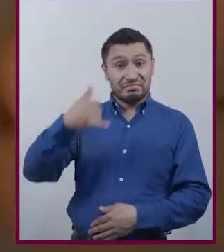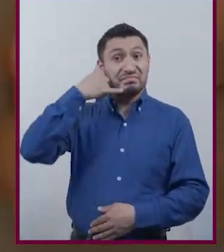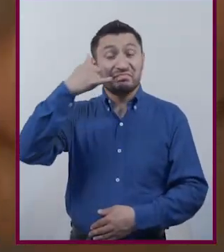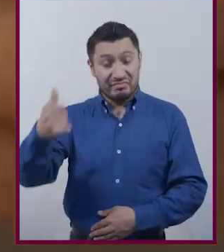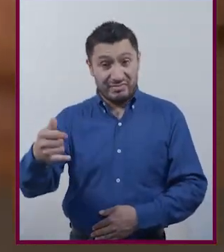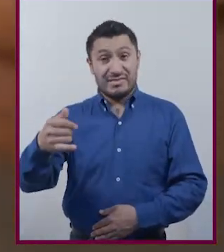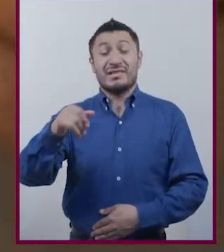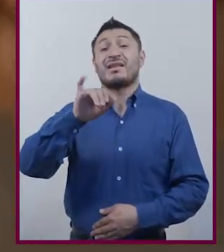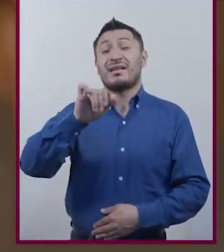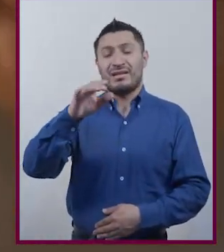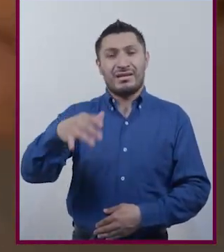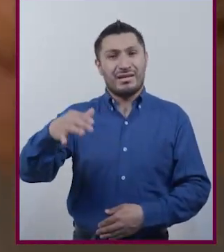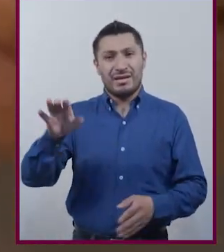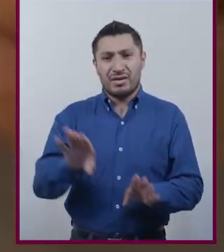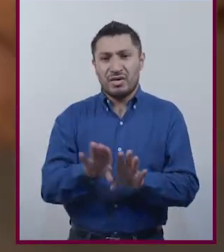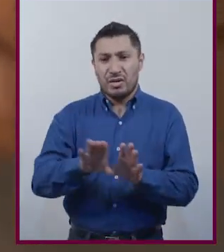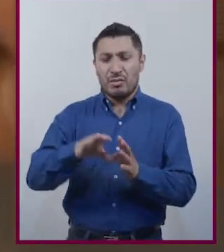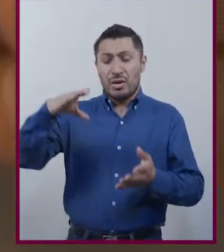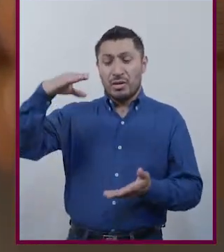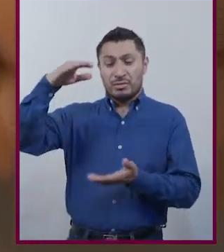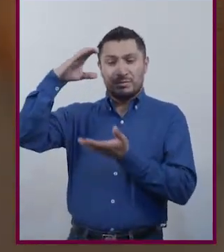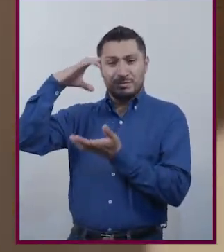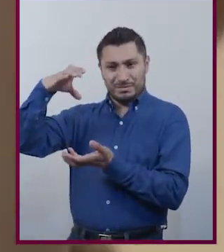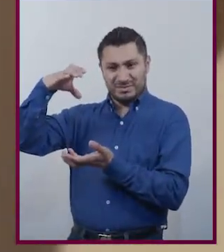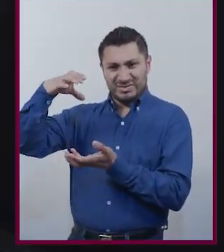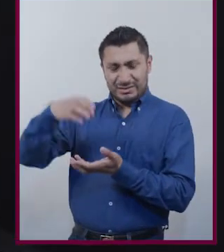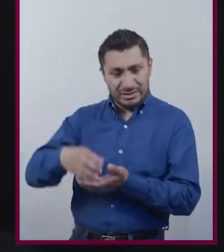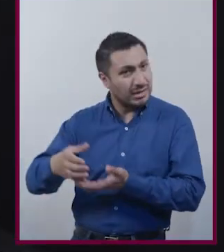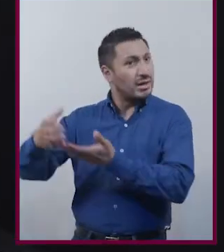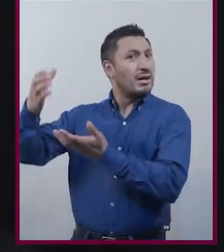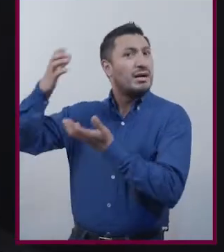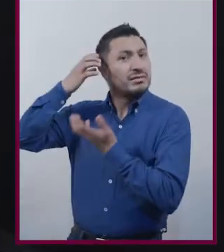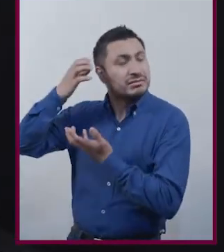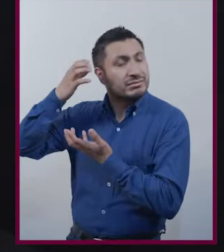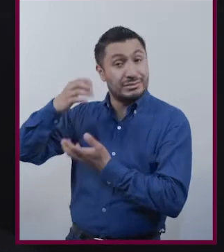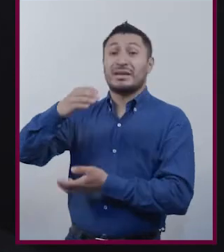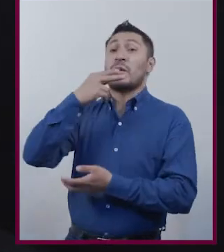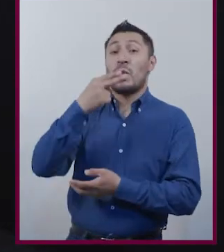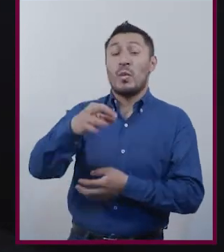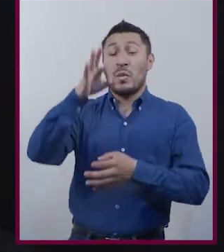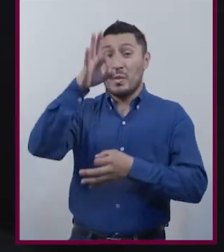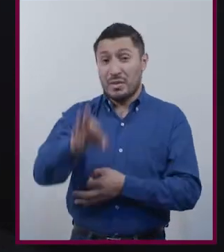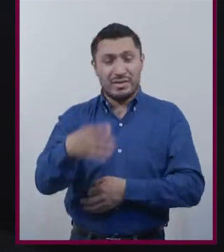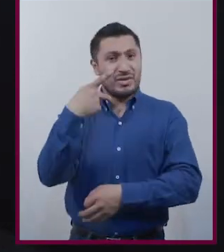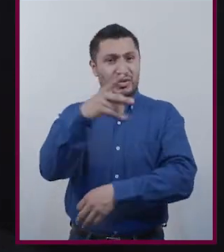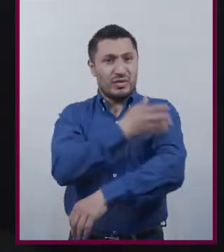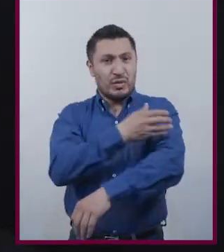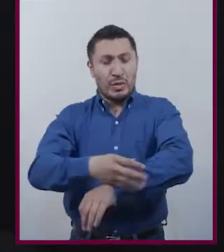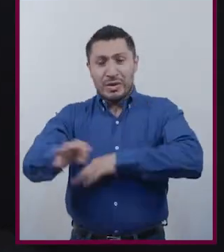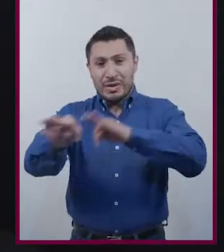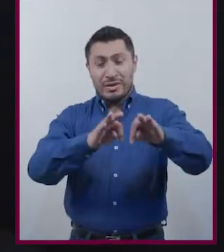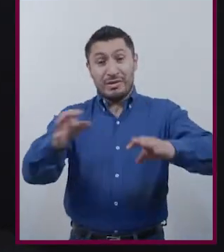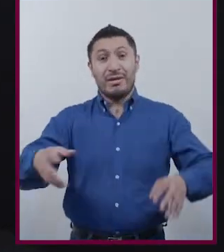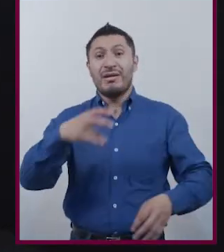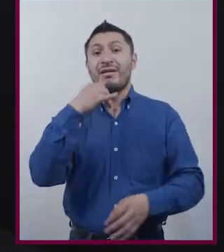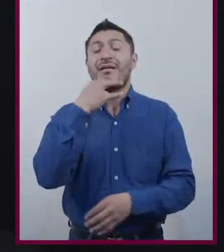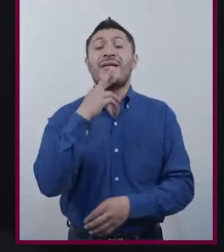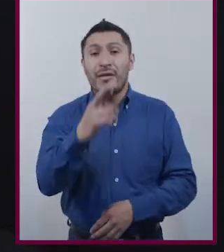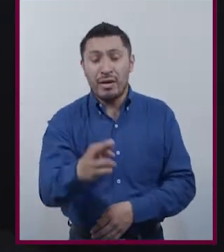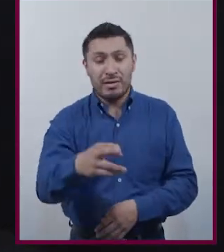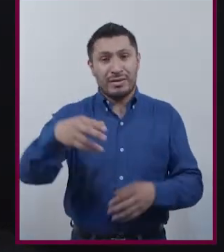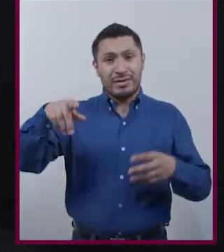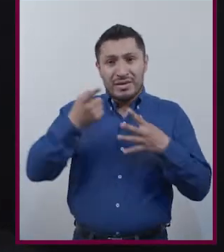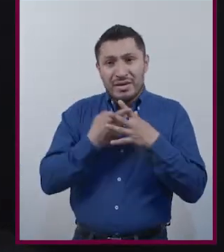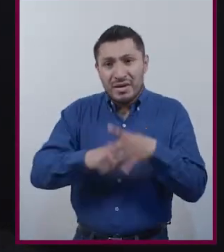teléfono móvil, que tenía el tamaño de un ladrillo, funcionó. En el momento en que su compañero de trabajo contestó, nació el